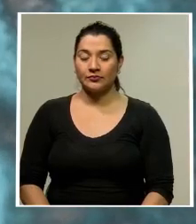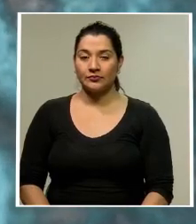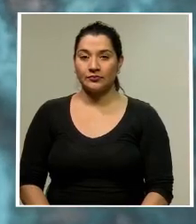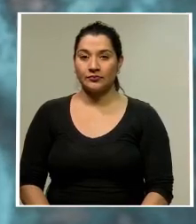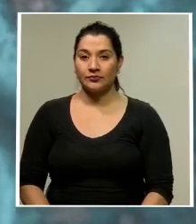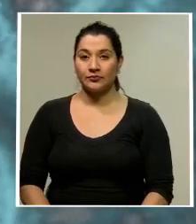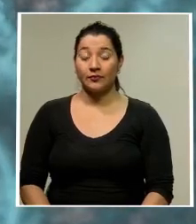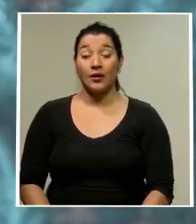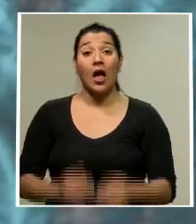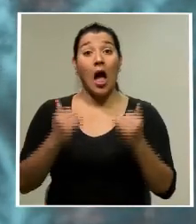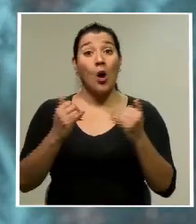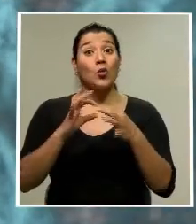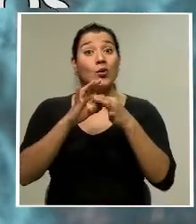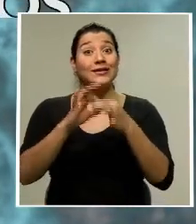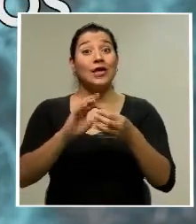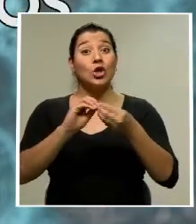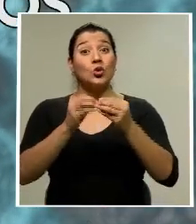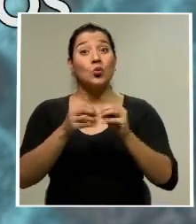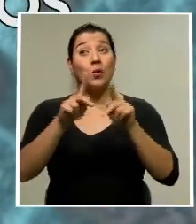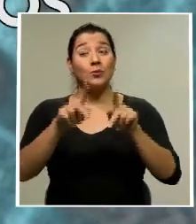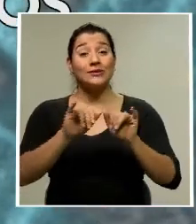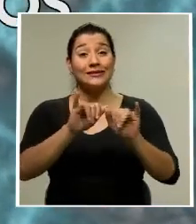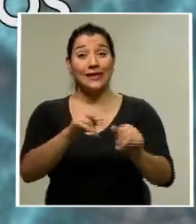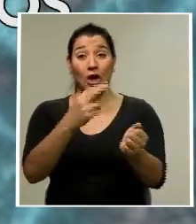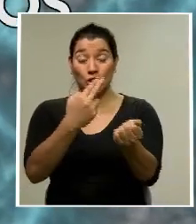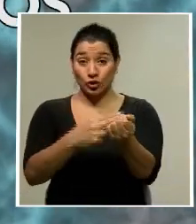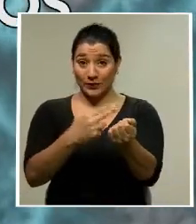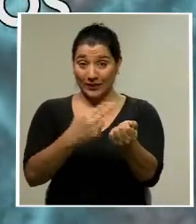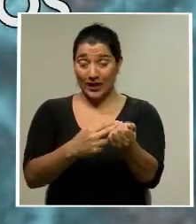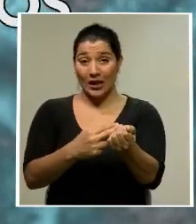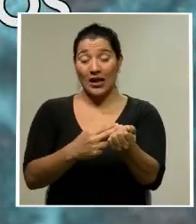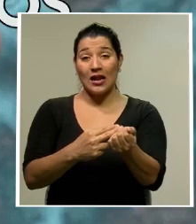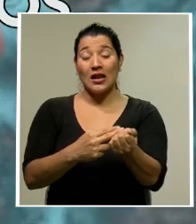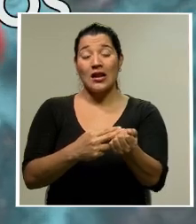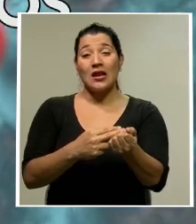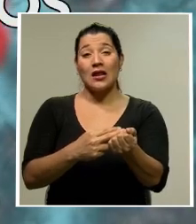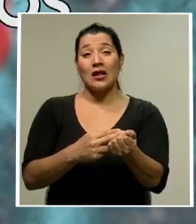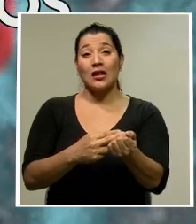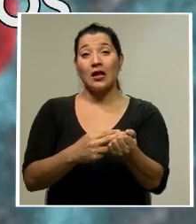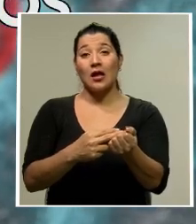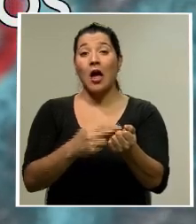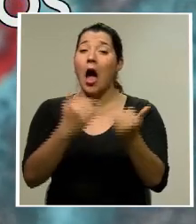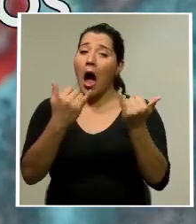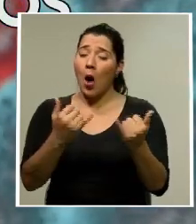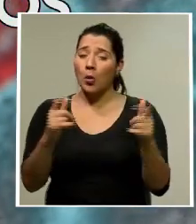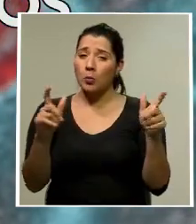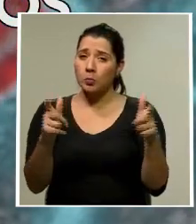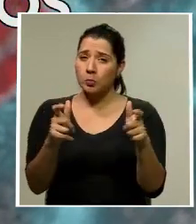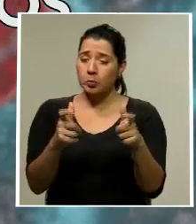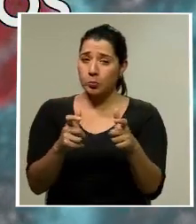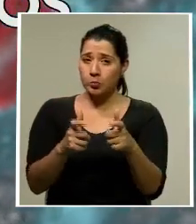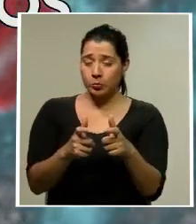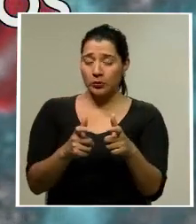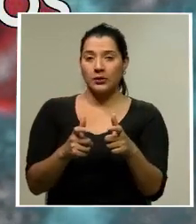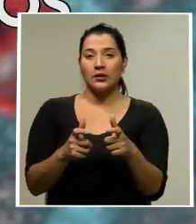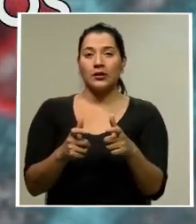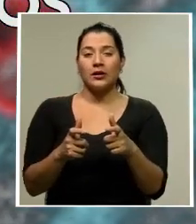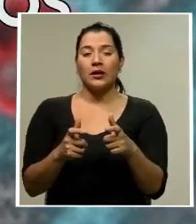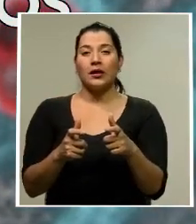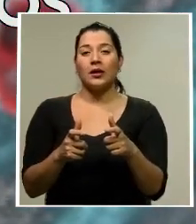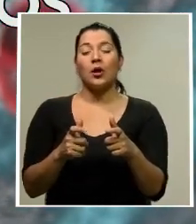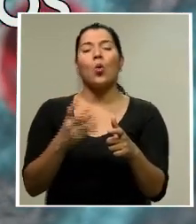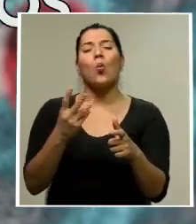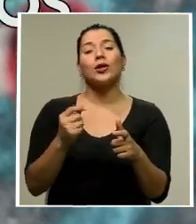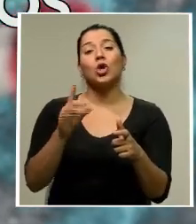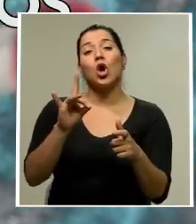A la hora de las hospitalizaciones se reporta una cifra un poco más moderada que en las últimas semanas.